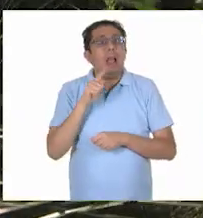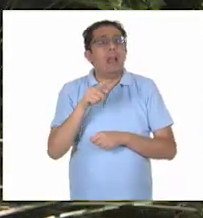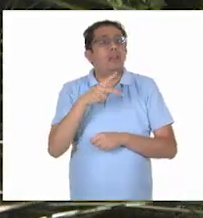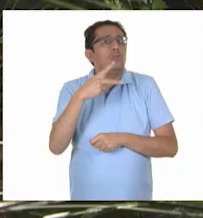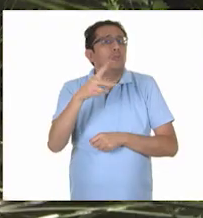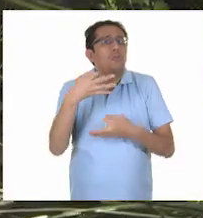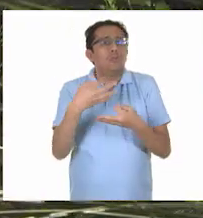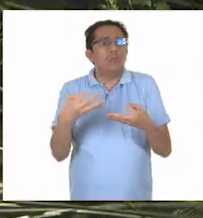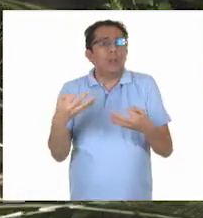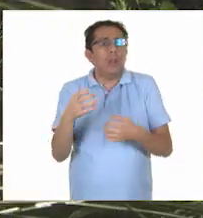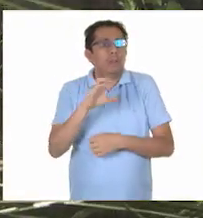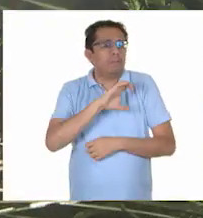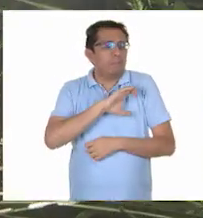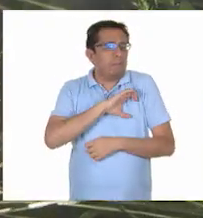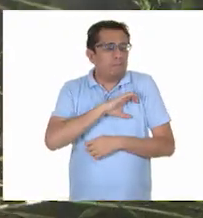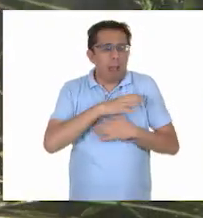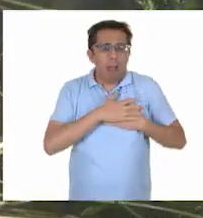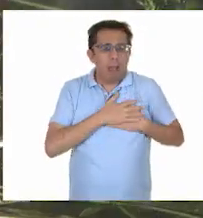adoraba.